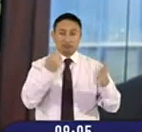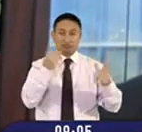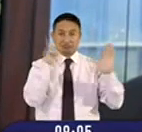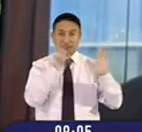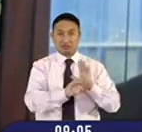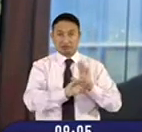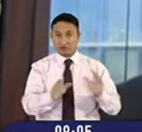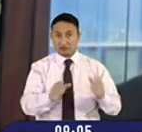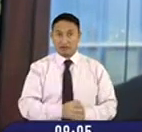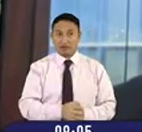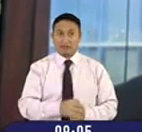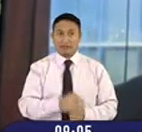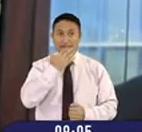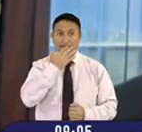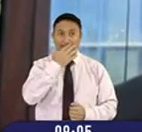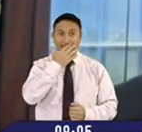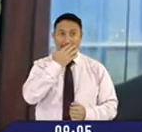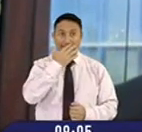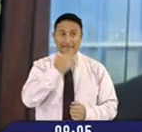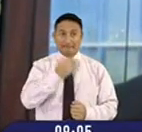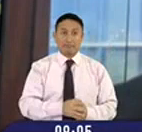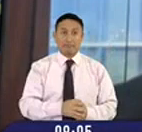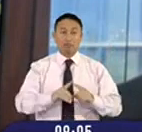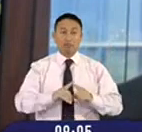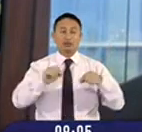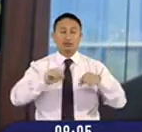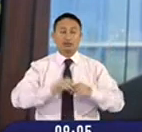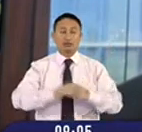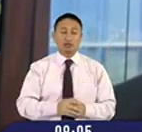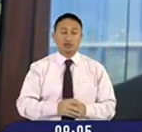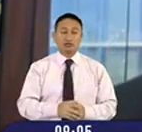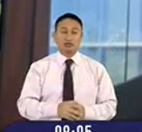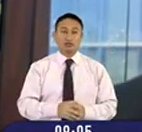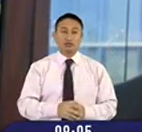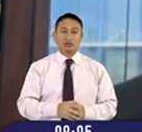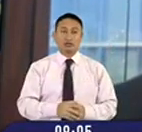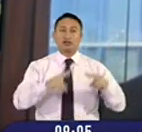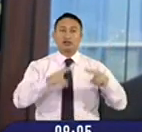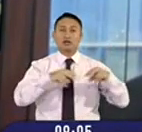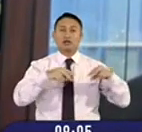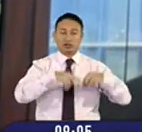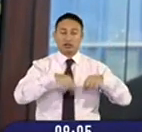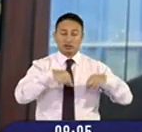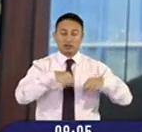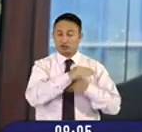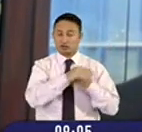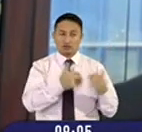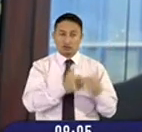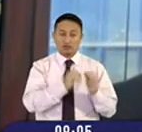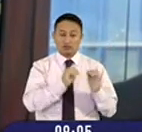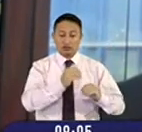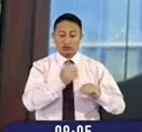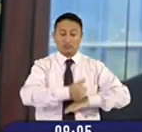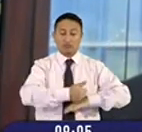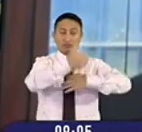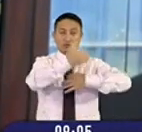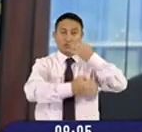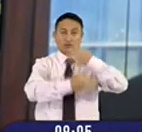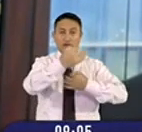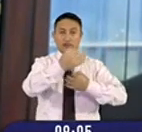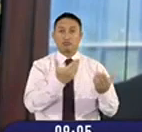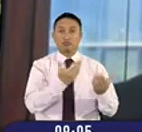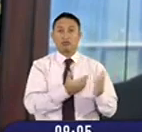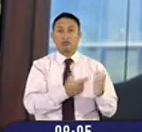puntal, la razón más importante, pero se llevarán a cabo estas investigaciones para poder efectivamente dar con la prueba